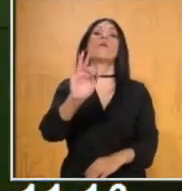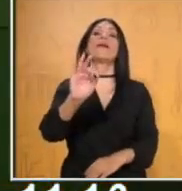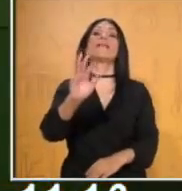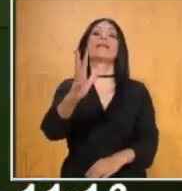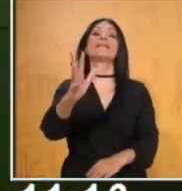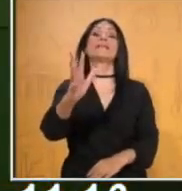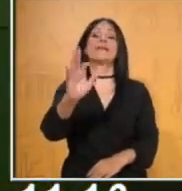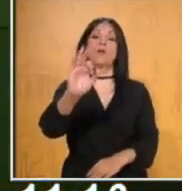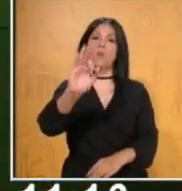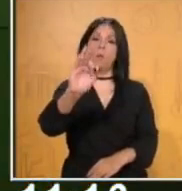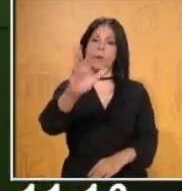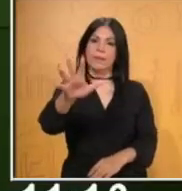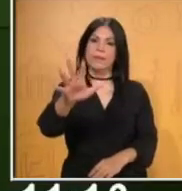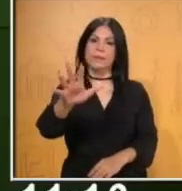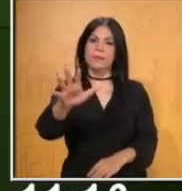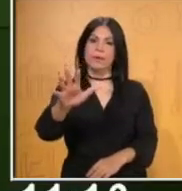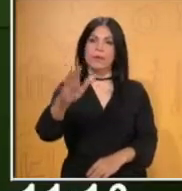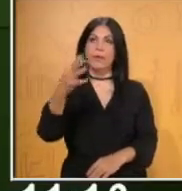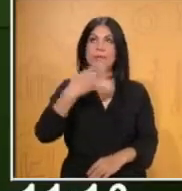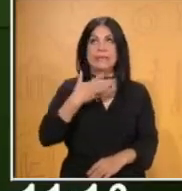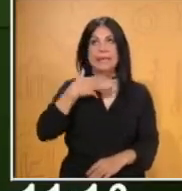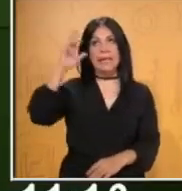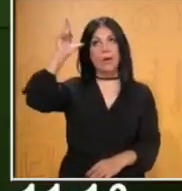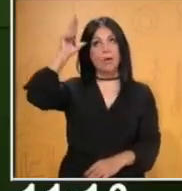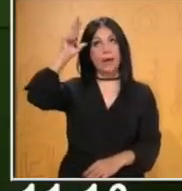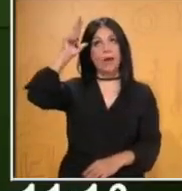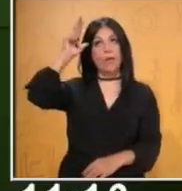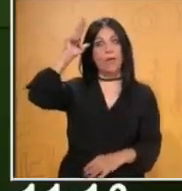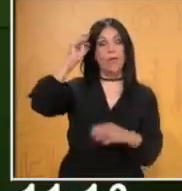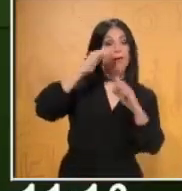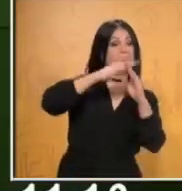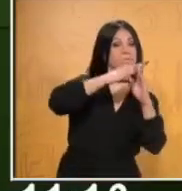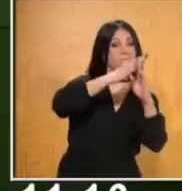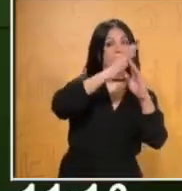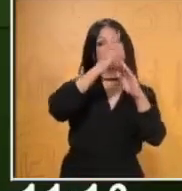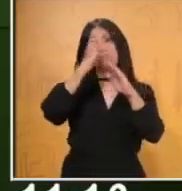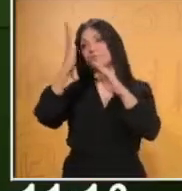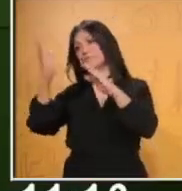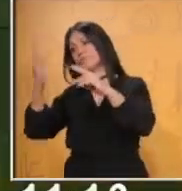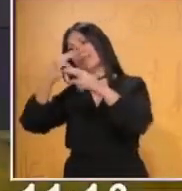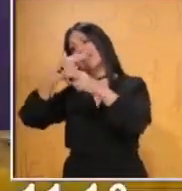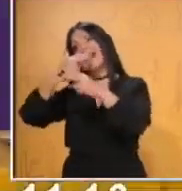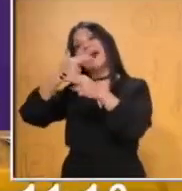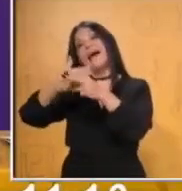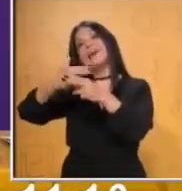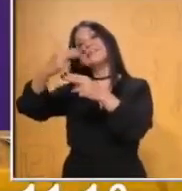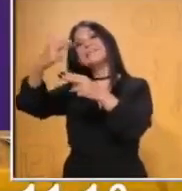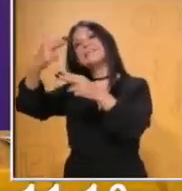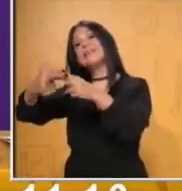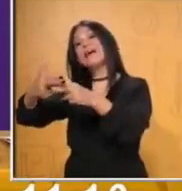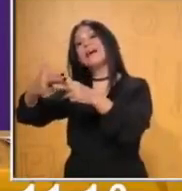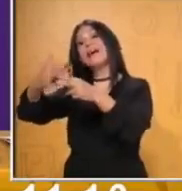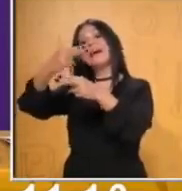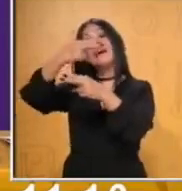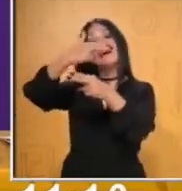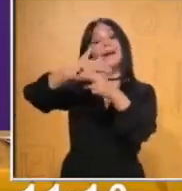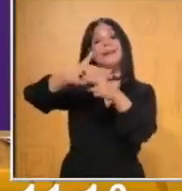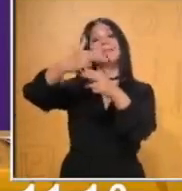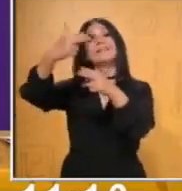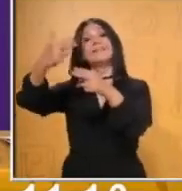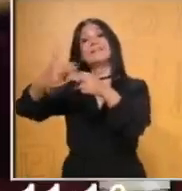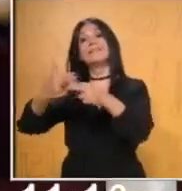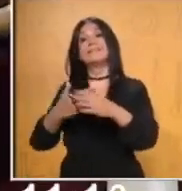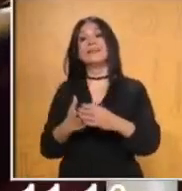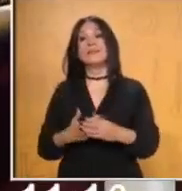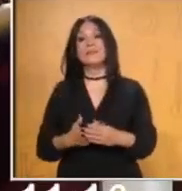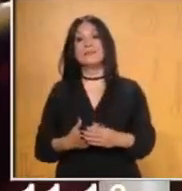forma si estoy en el conejo y avanzo hasta... Si yo estoy en el conejo... Fíjate bien, aquí en el círculo